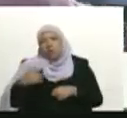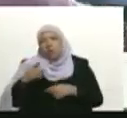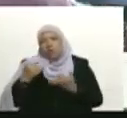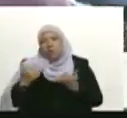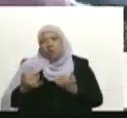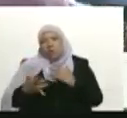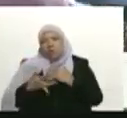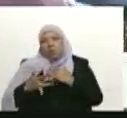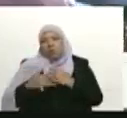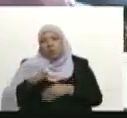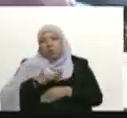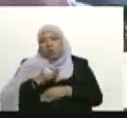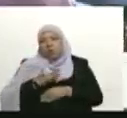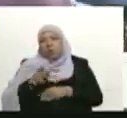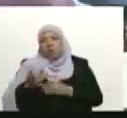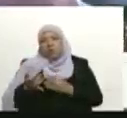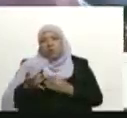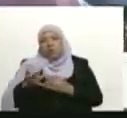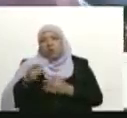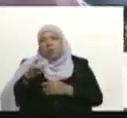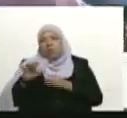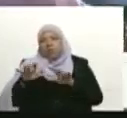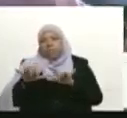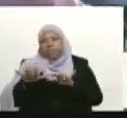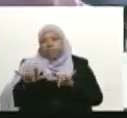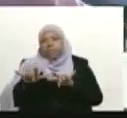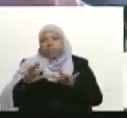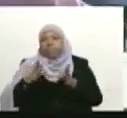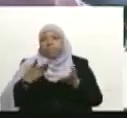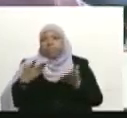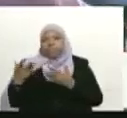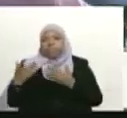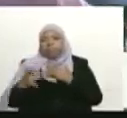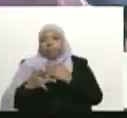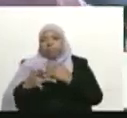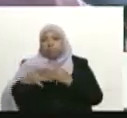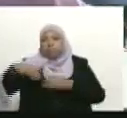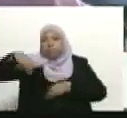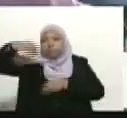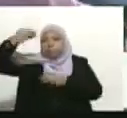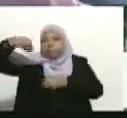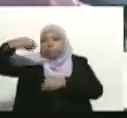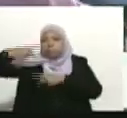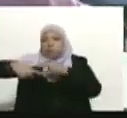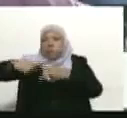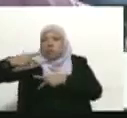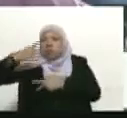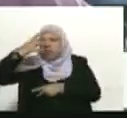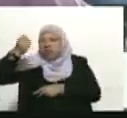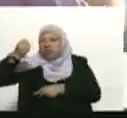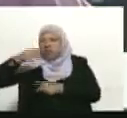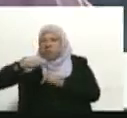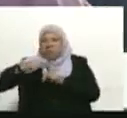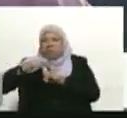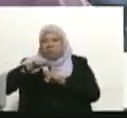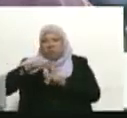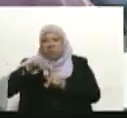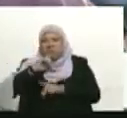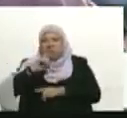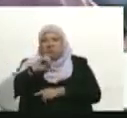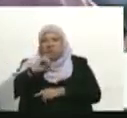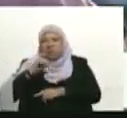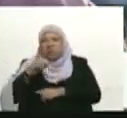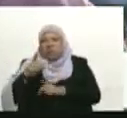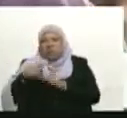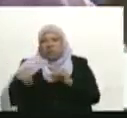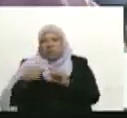preceptos propiamente dicho de la máquina, nos vamos a ver inmiscuidos en un proceso de no comprensión de la realidad, de